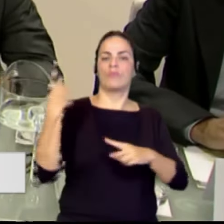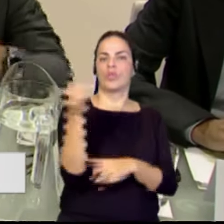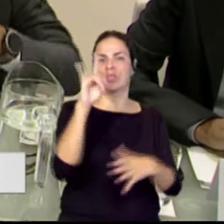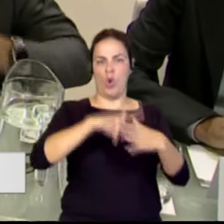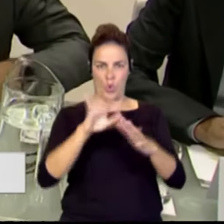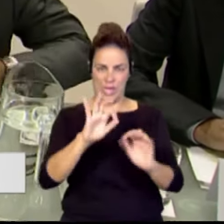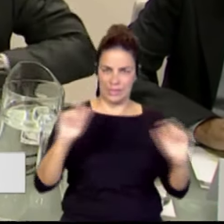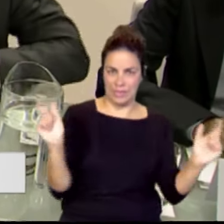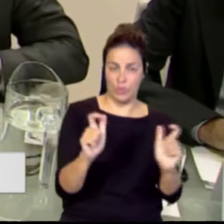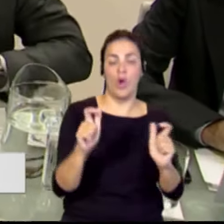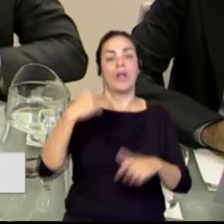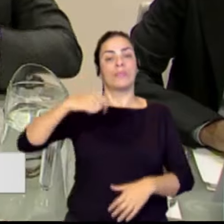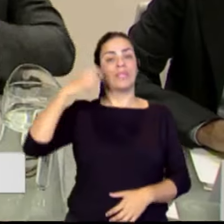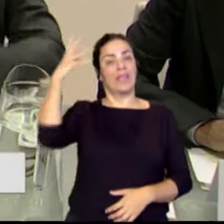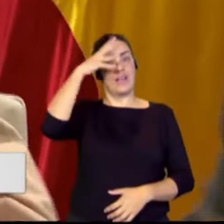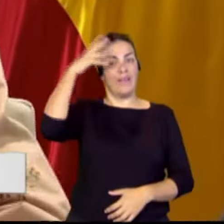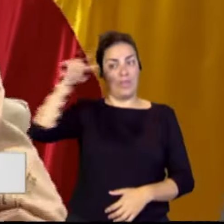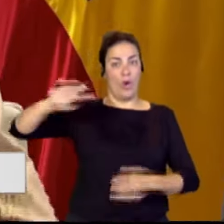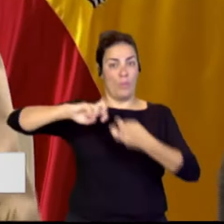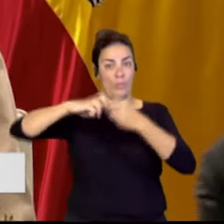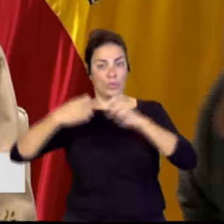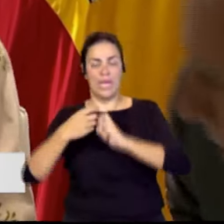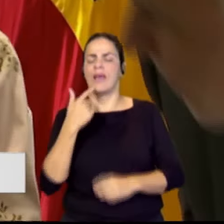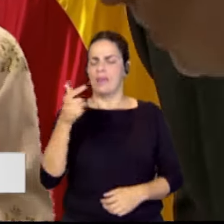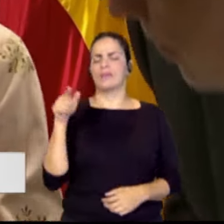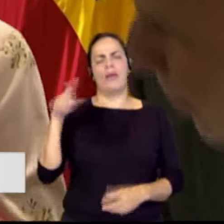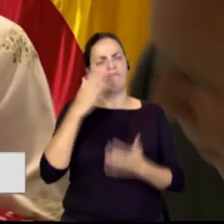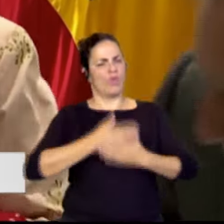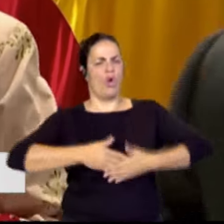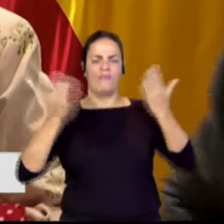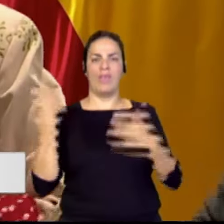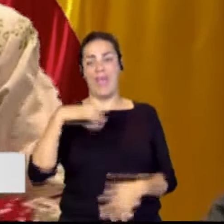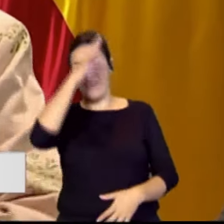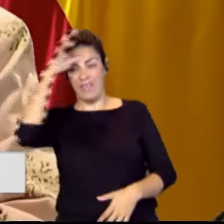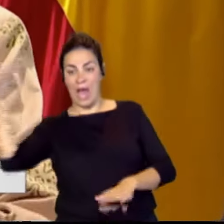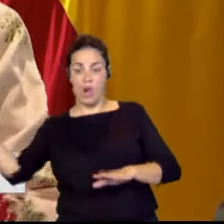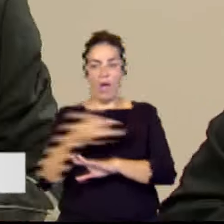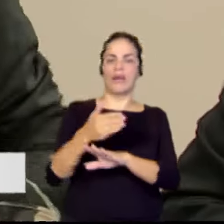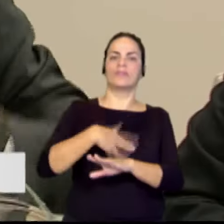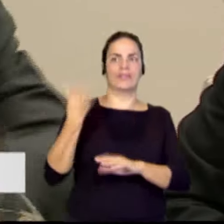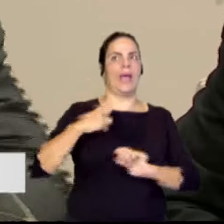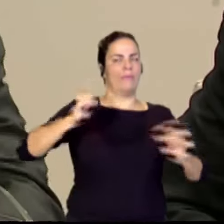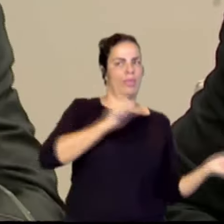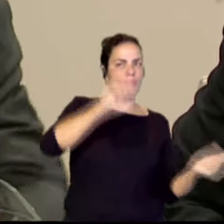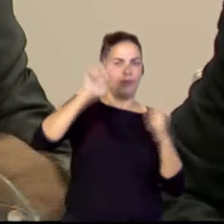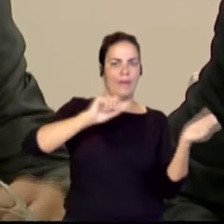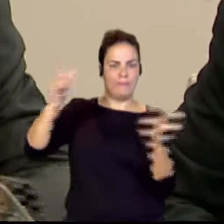el presidente clavijo desde Bruselas ha dicho que confía en que antes del verano ya haya